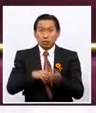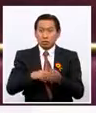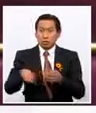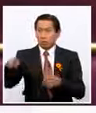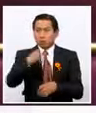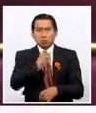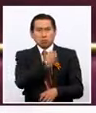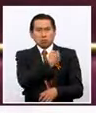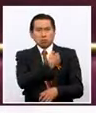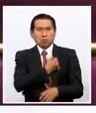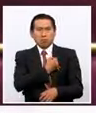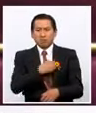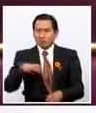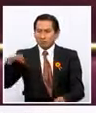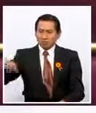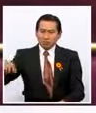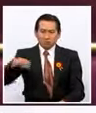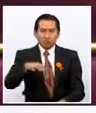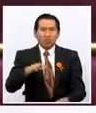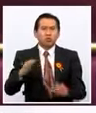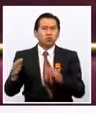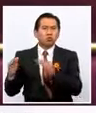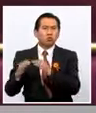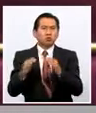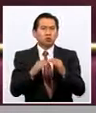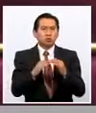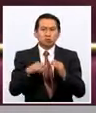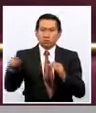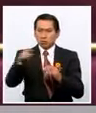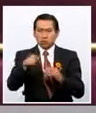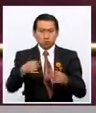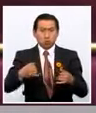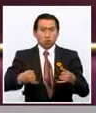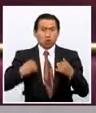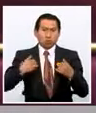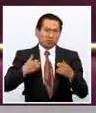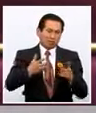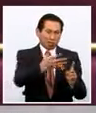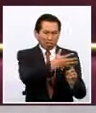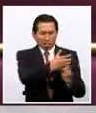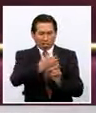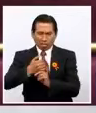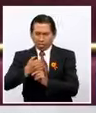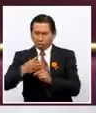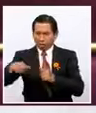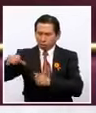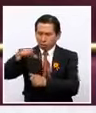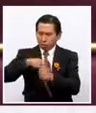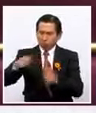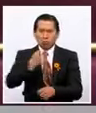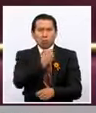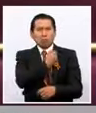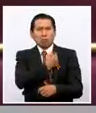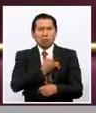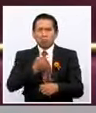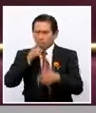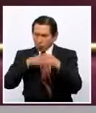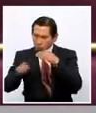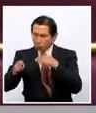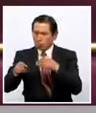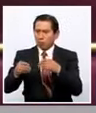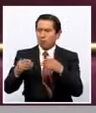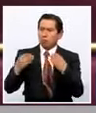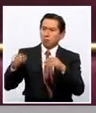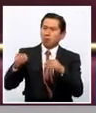pandillas en los barrios y las pandillas se llevan a nuestros jóvenes a vivir de modo criminal y a vender